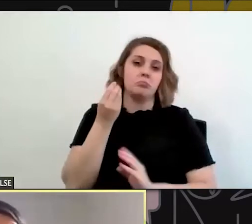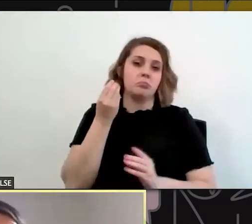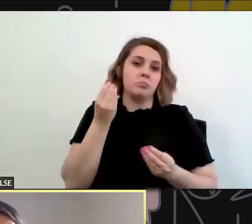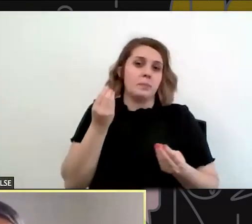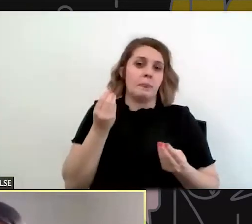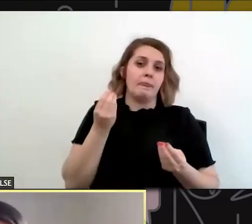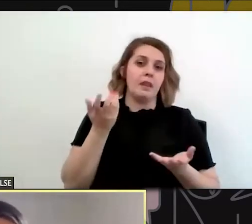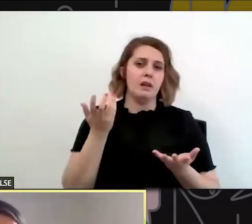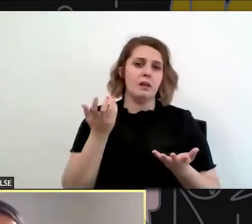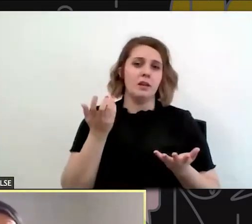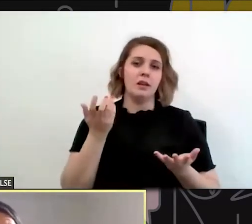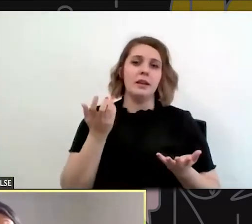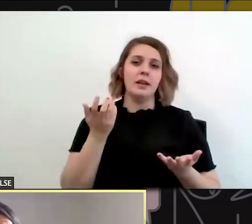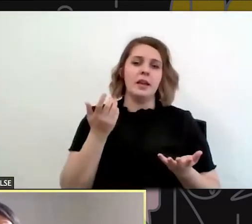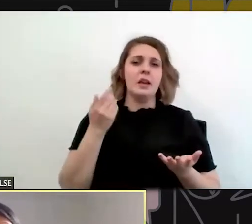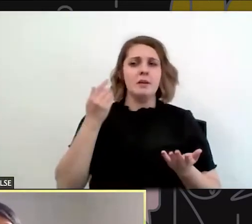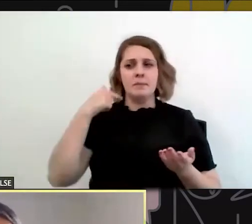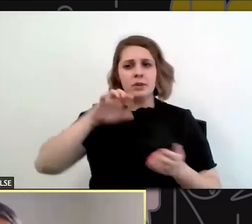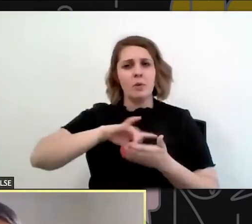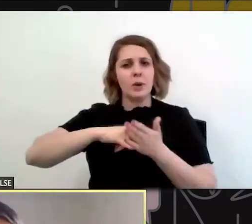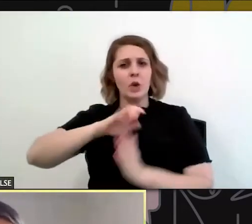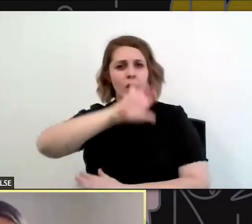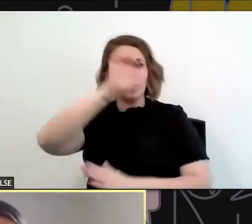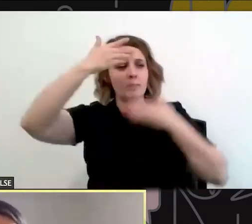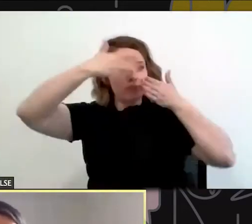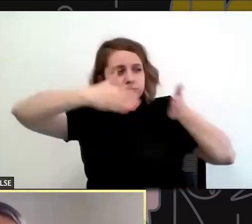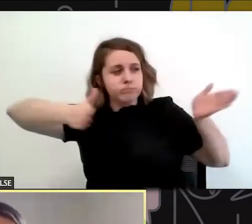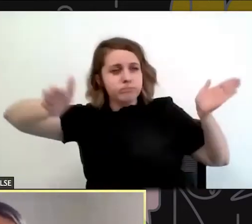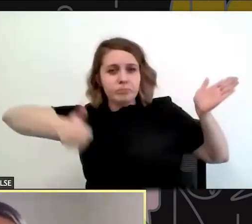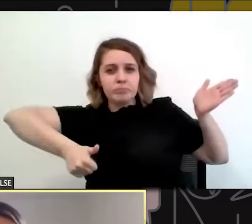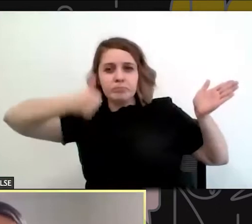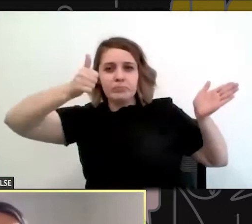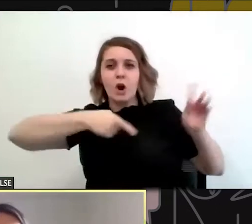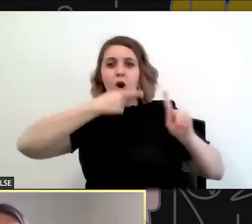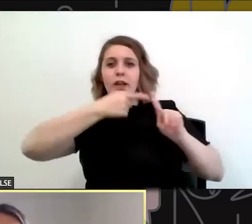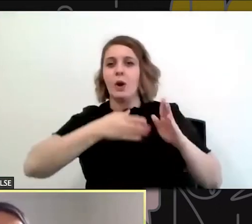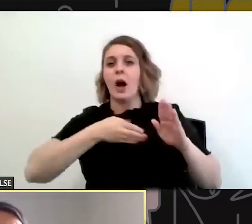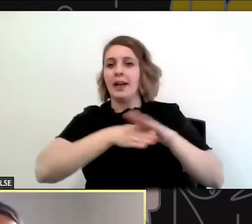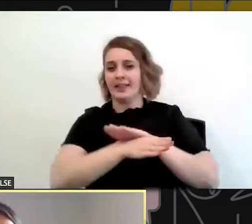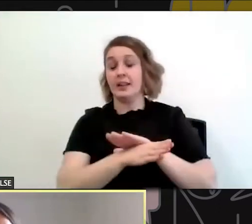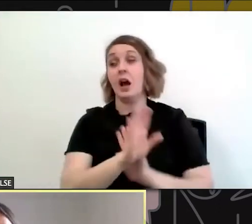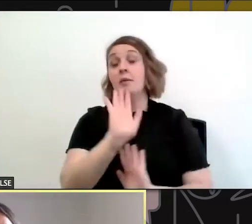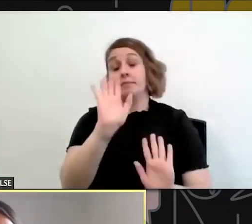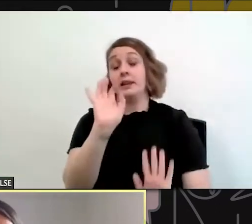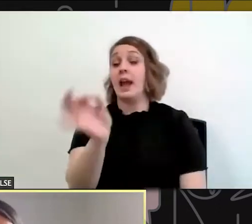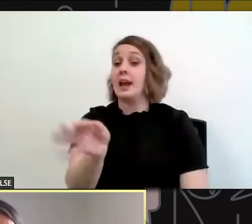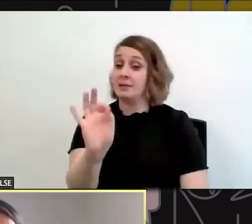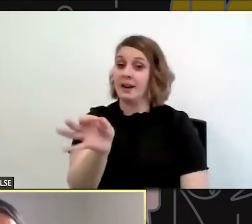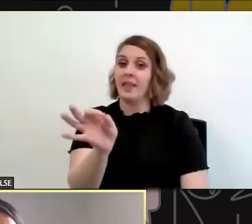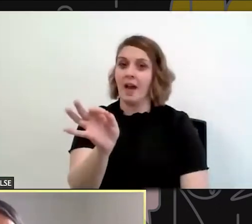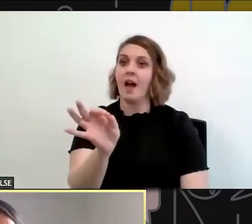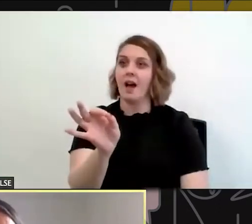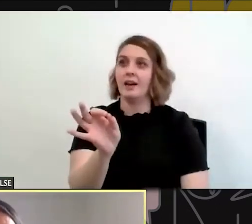tienen una mayor amplitud en su mirada para la accesibilidad. Aunque es verdad que a lo mejor todavía